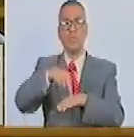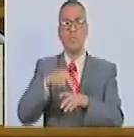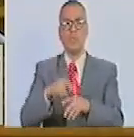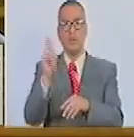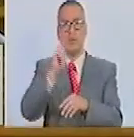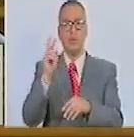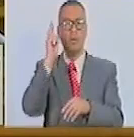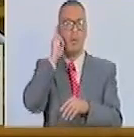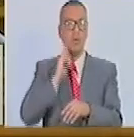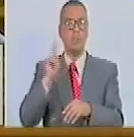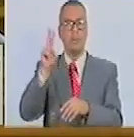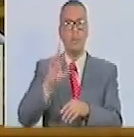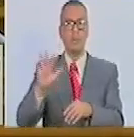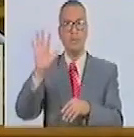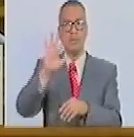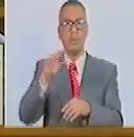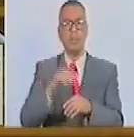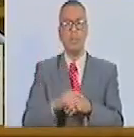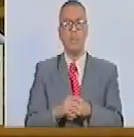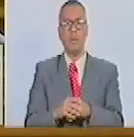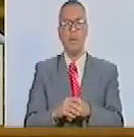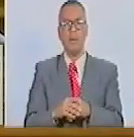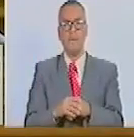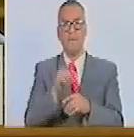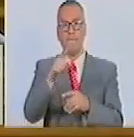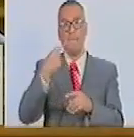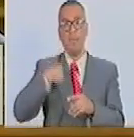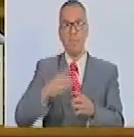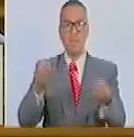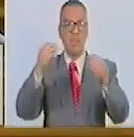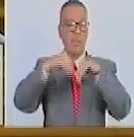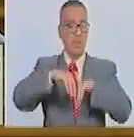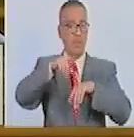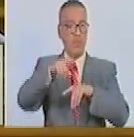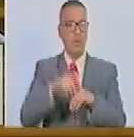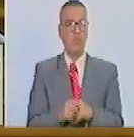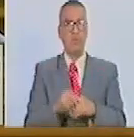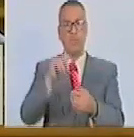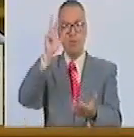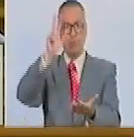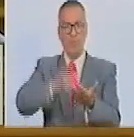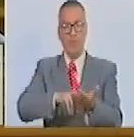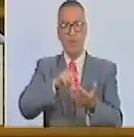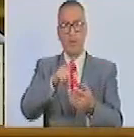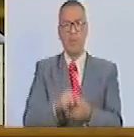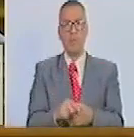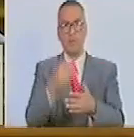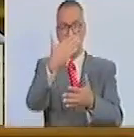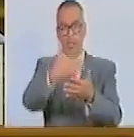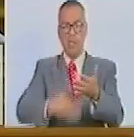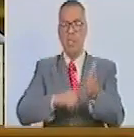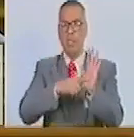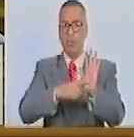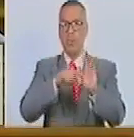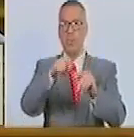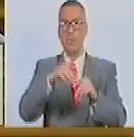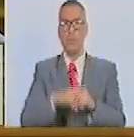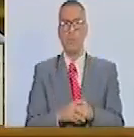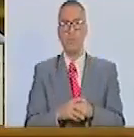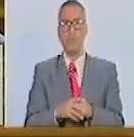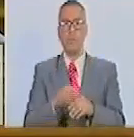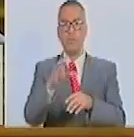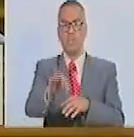de la República Bolivariana de Venezuela que estén de acuerdo con aprobar el listado presentado